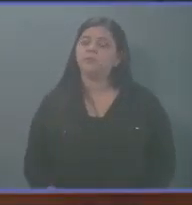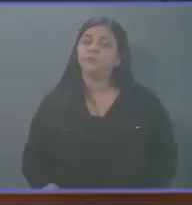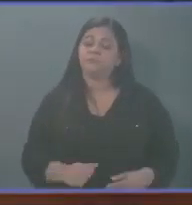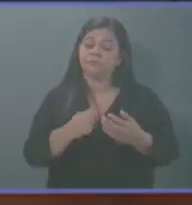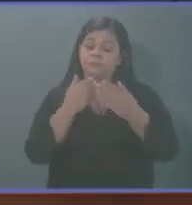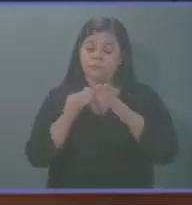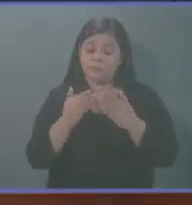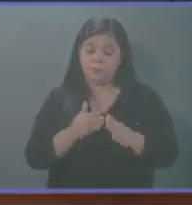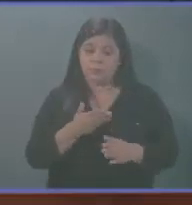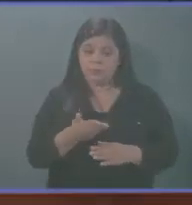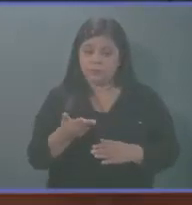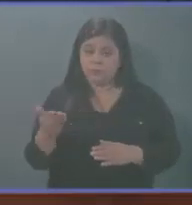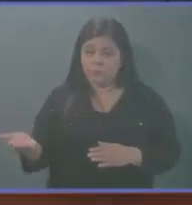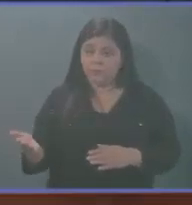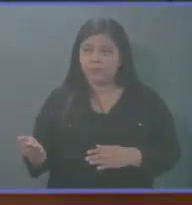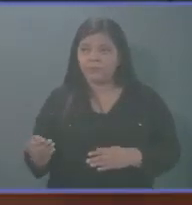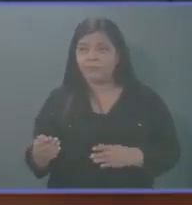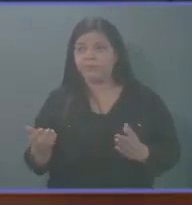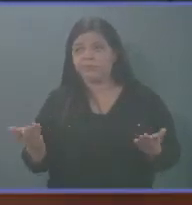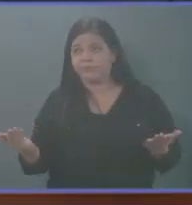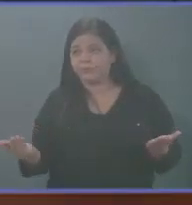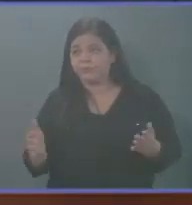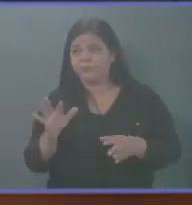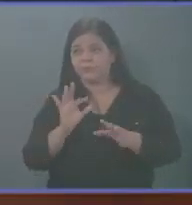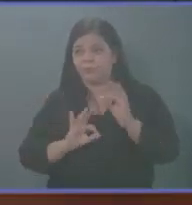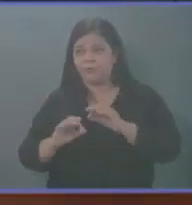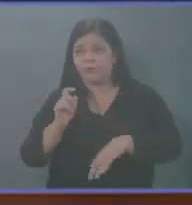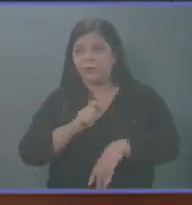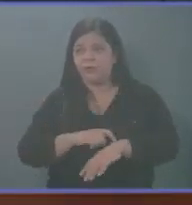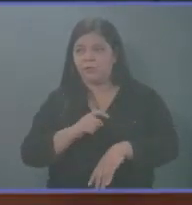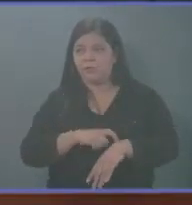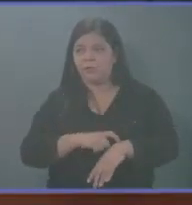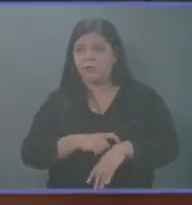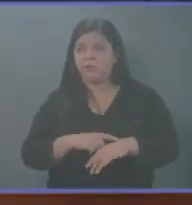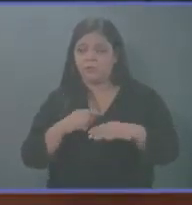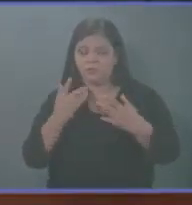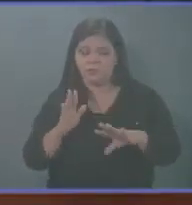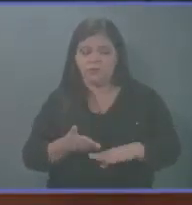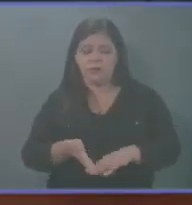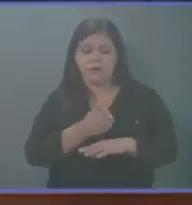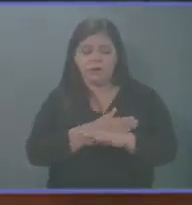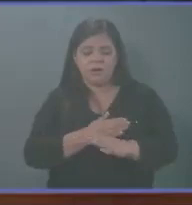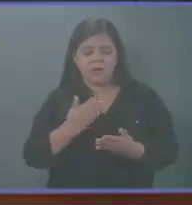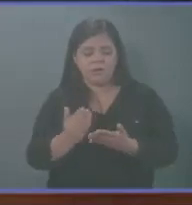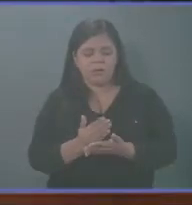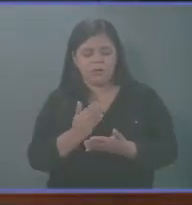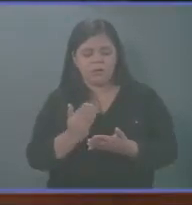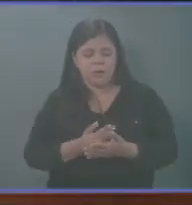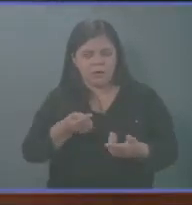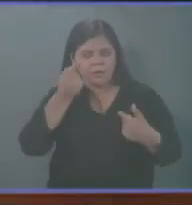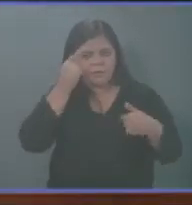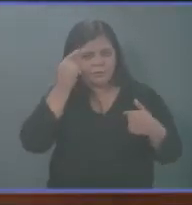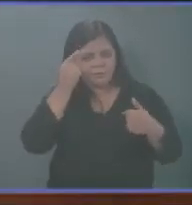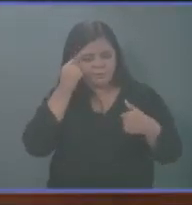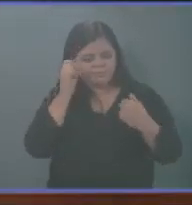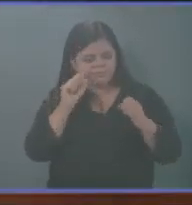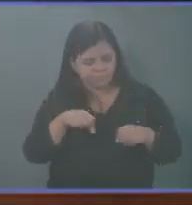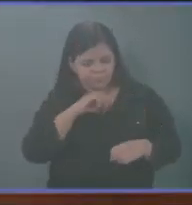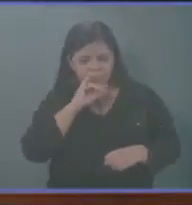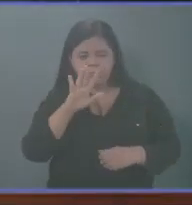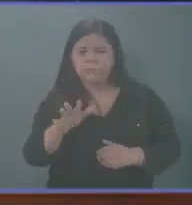serie de elementos que por cuestión de tiempo y habiéndolos estudiado concienzudamente, les puedo